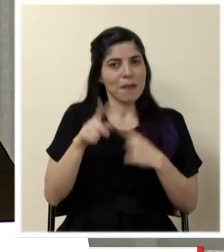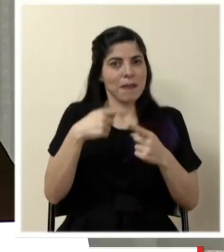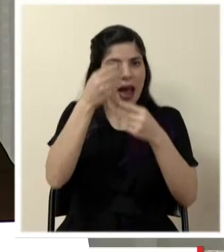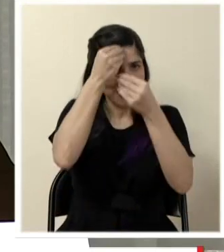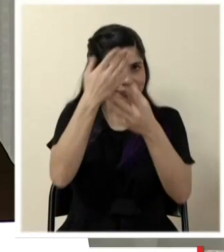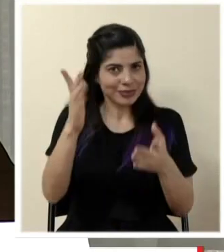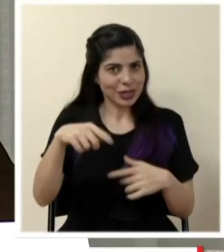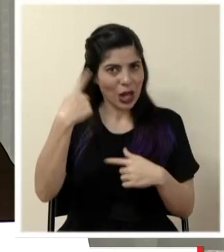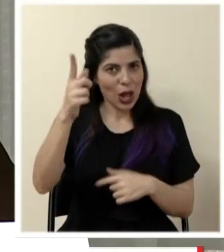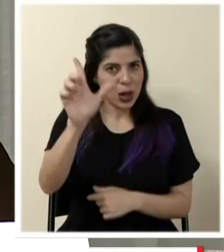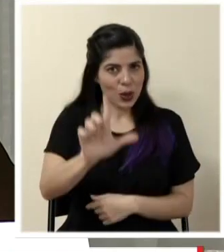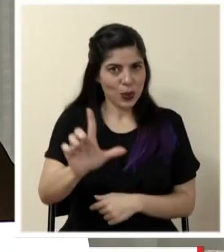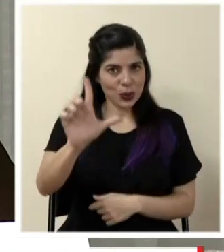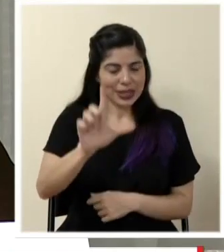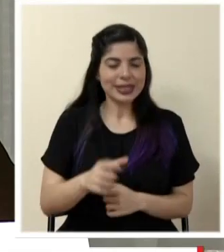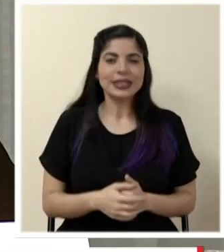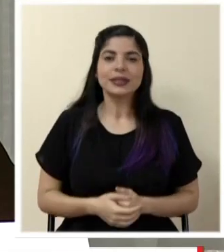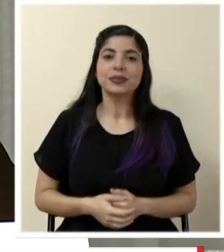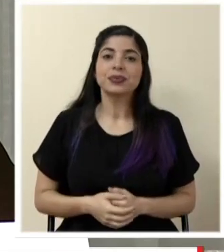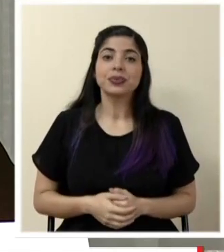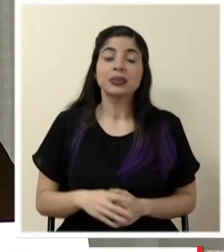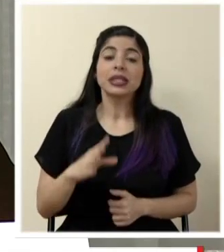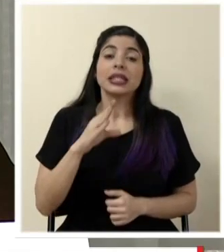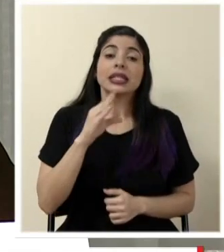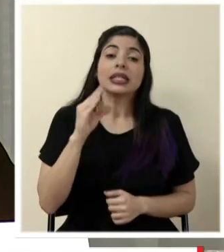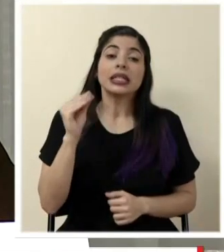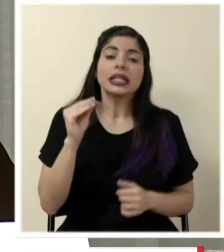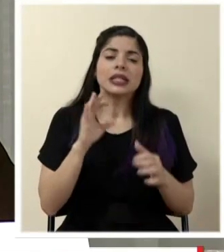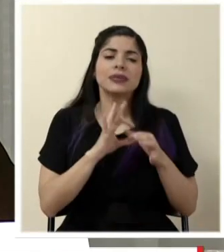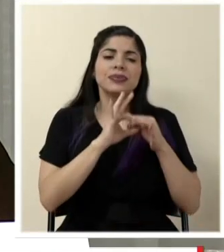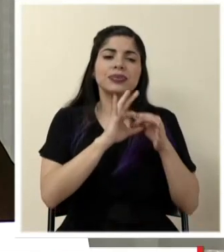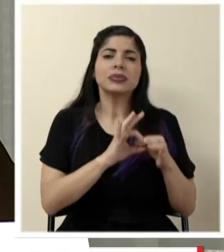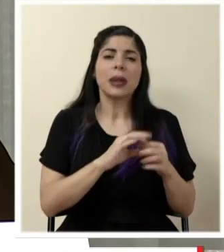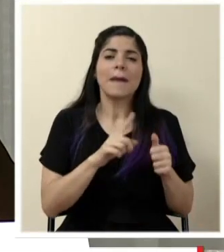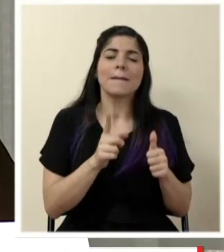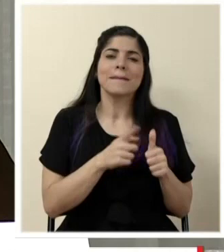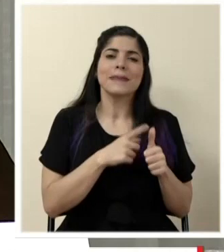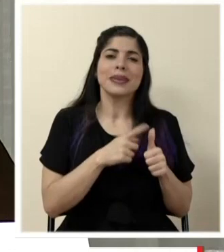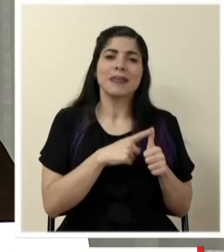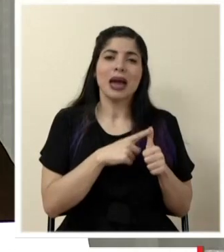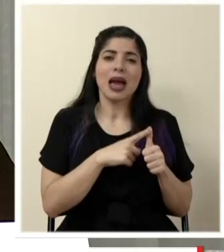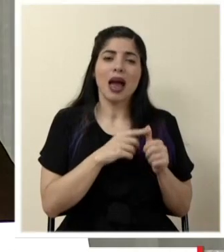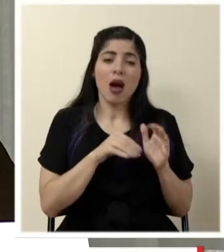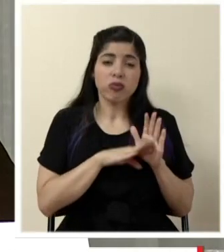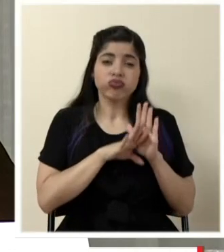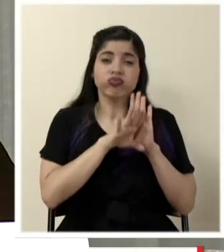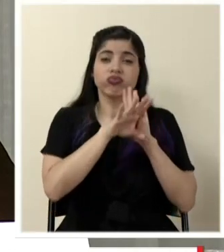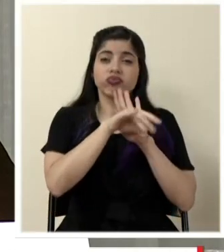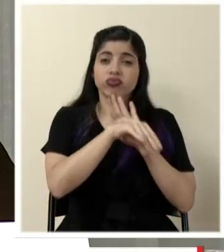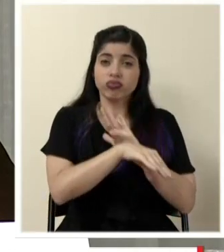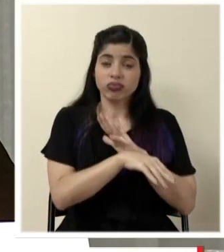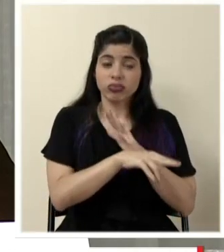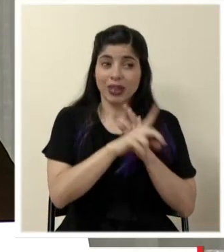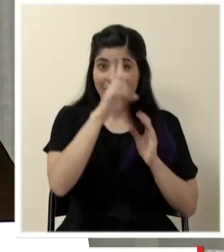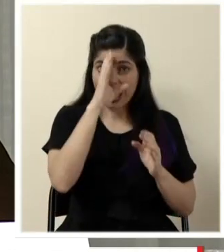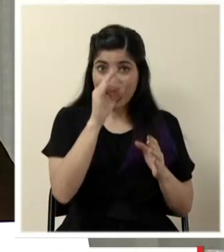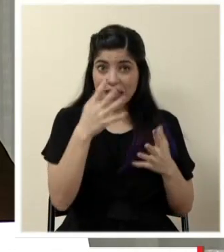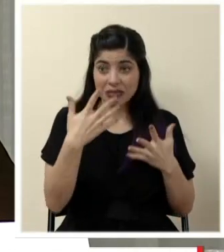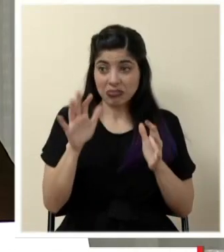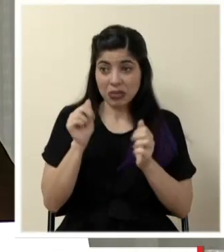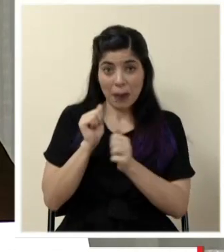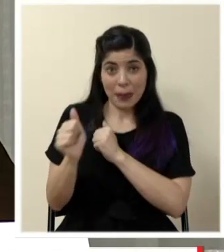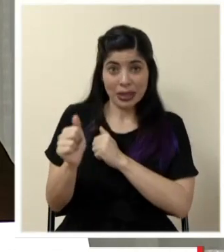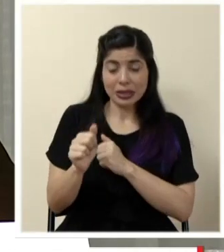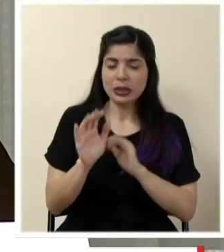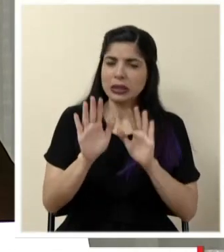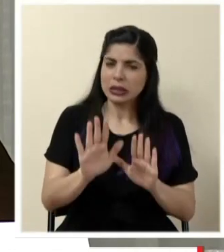el lunes siguiente. Y con respecto a una primera ola que eventualmente ya haya podido pasar, en